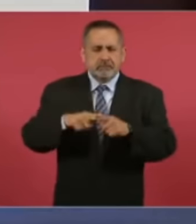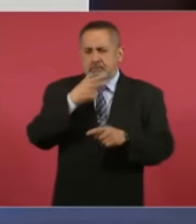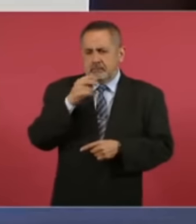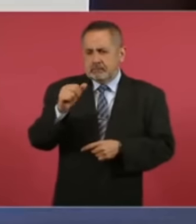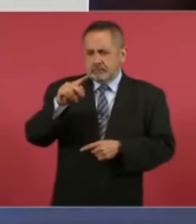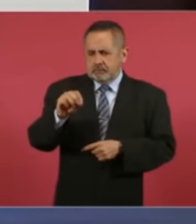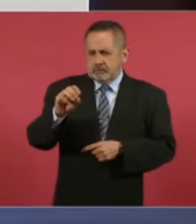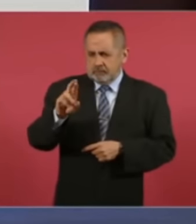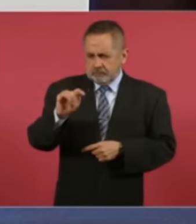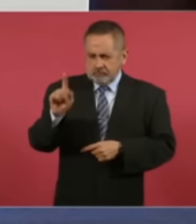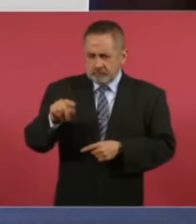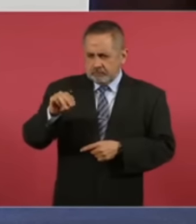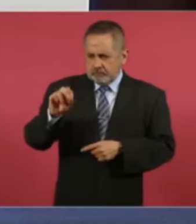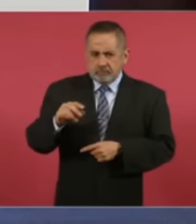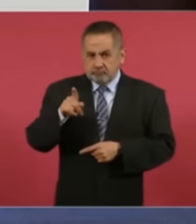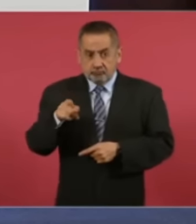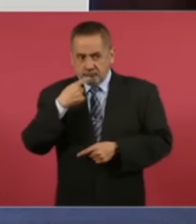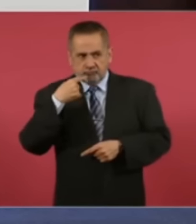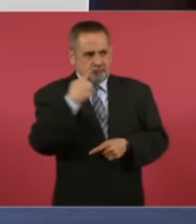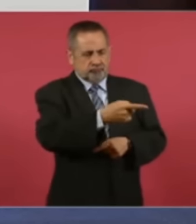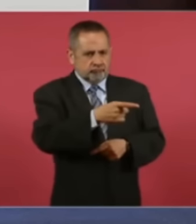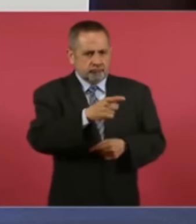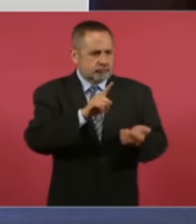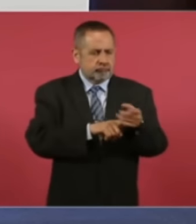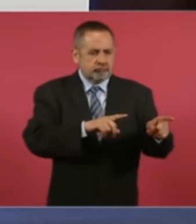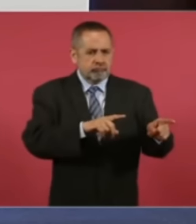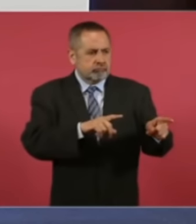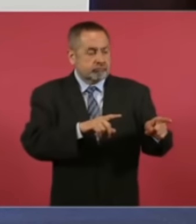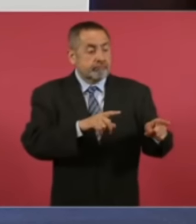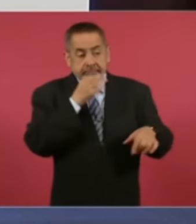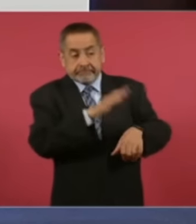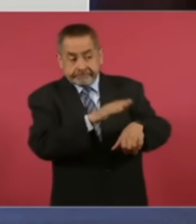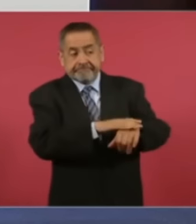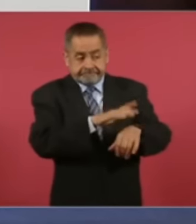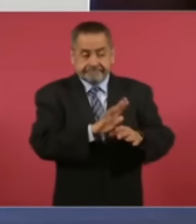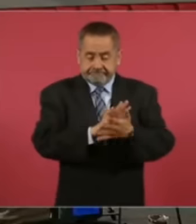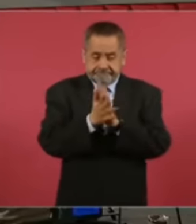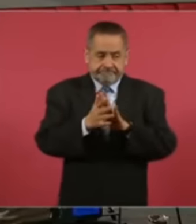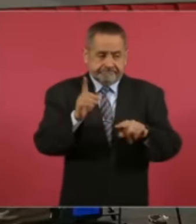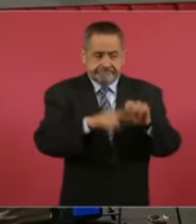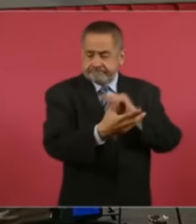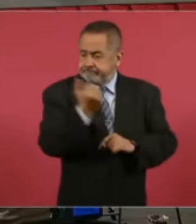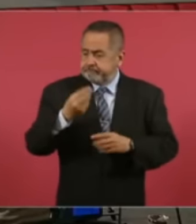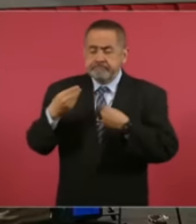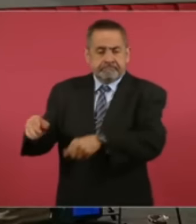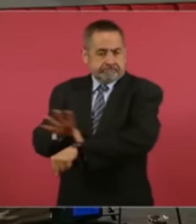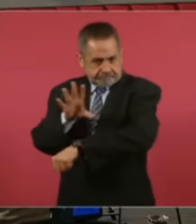Y les dijo a las empresas particulares, cuando se iba a nacionalizar la industria eléctrica, les vamos a